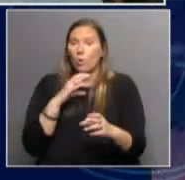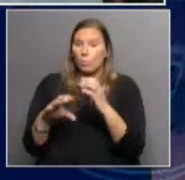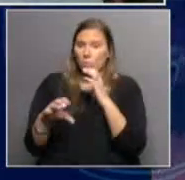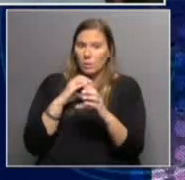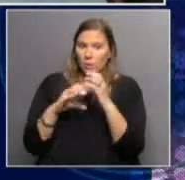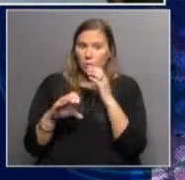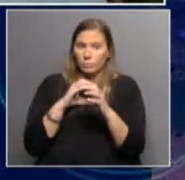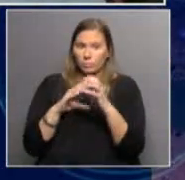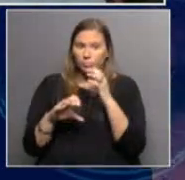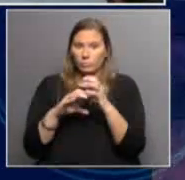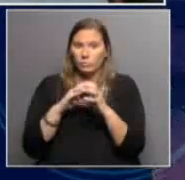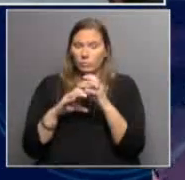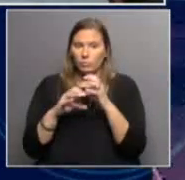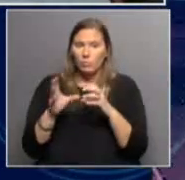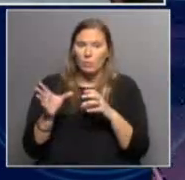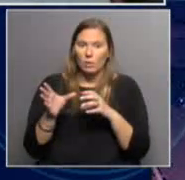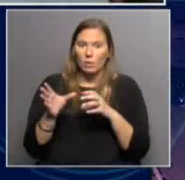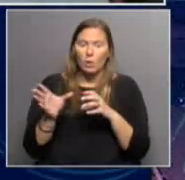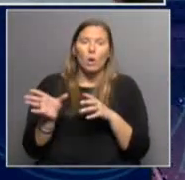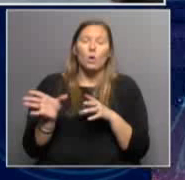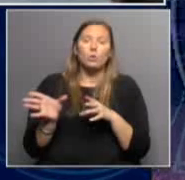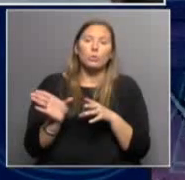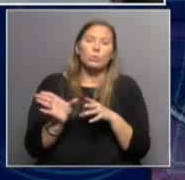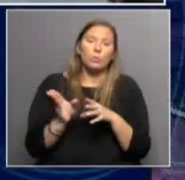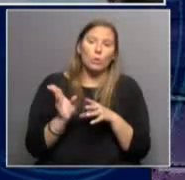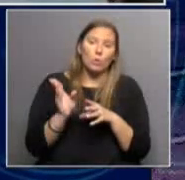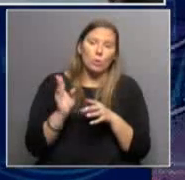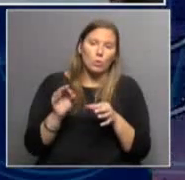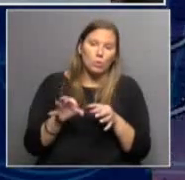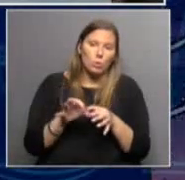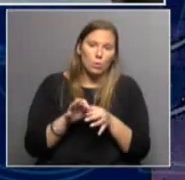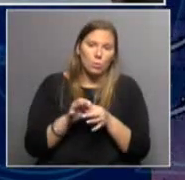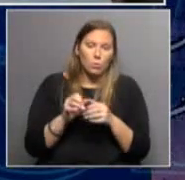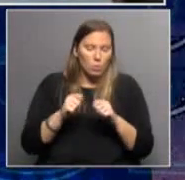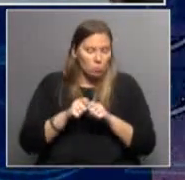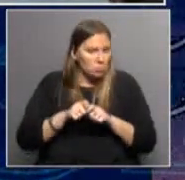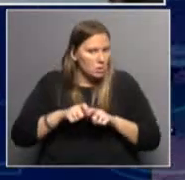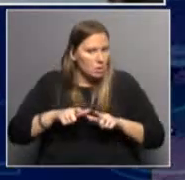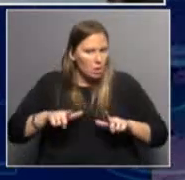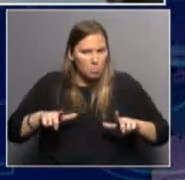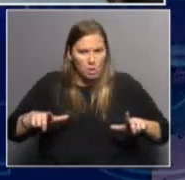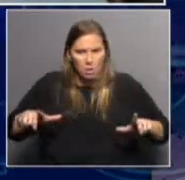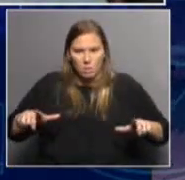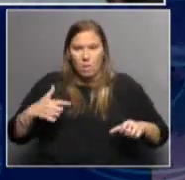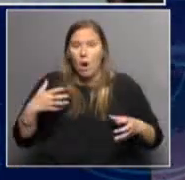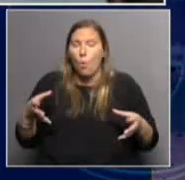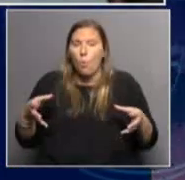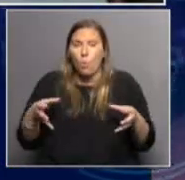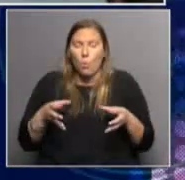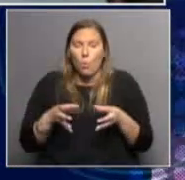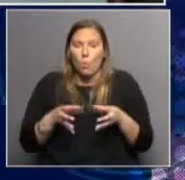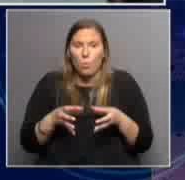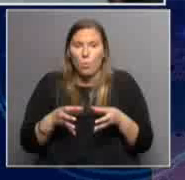Comunicación. Todo atravesado por la transparencia, ¿verdad? Se trata de un grupo